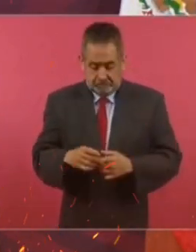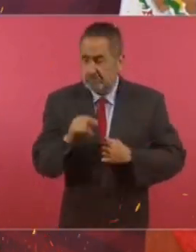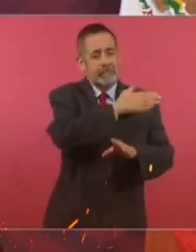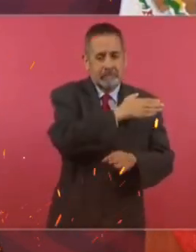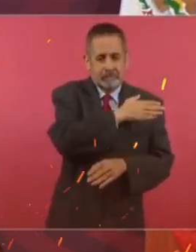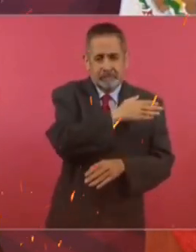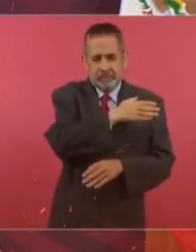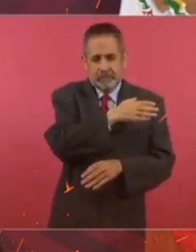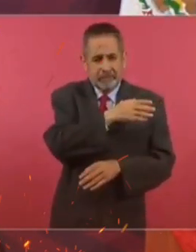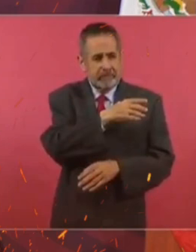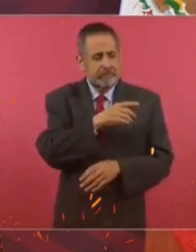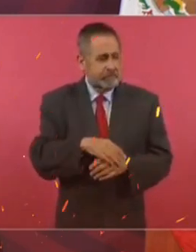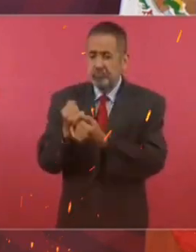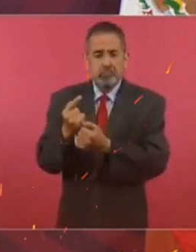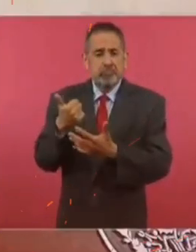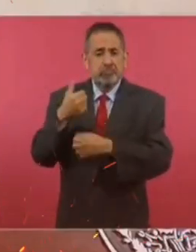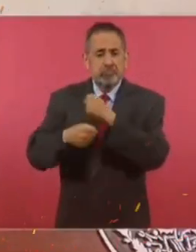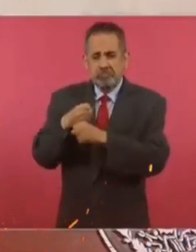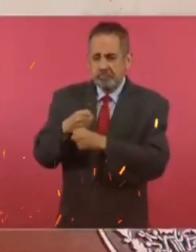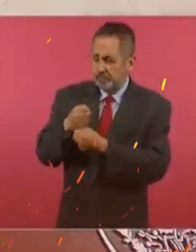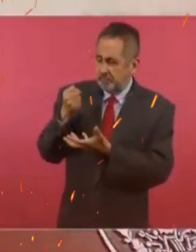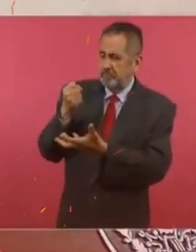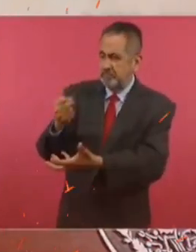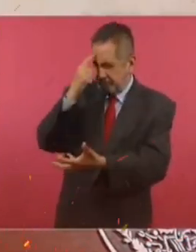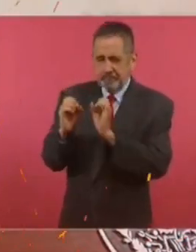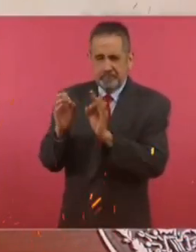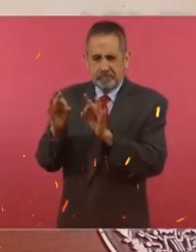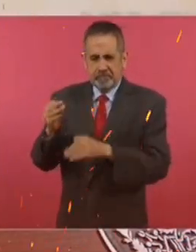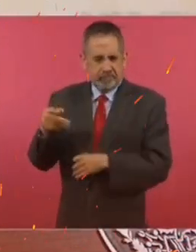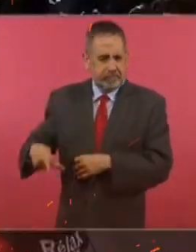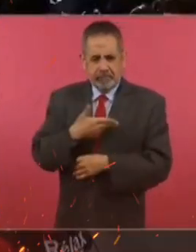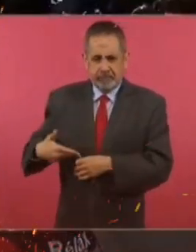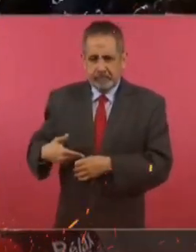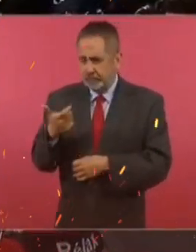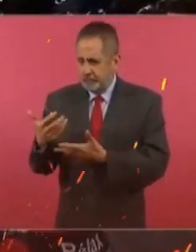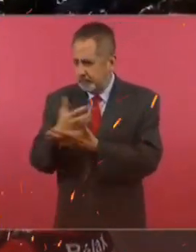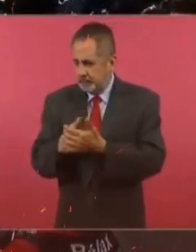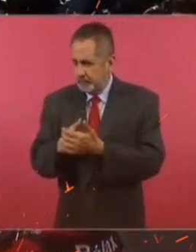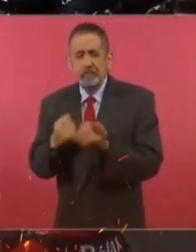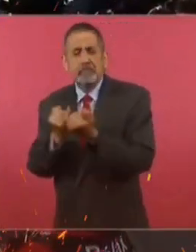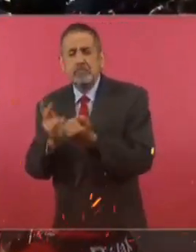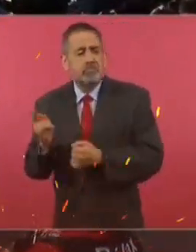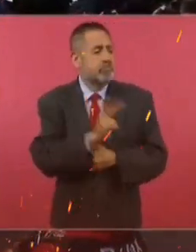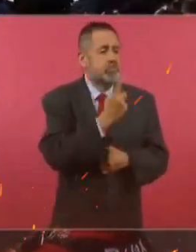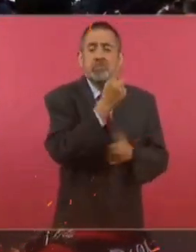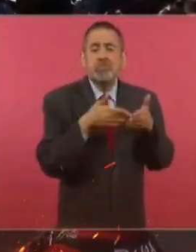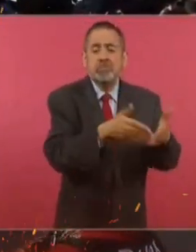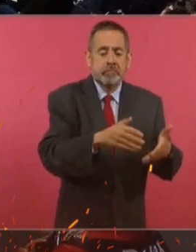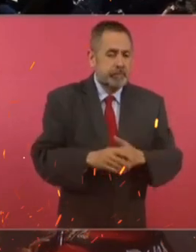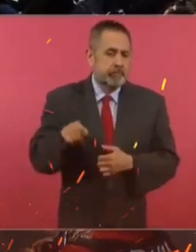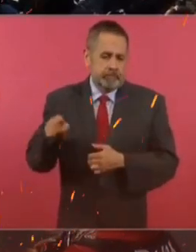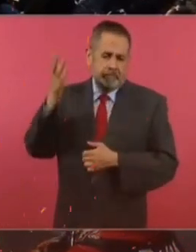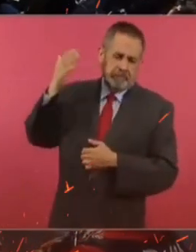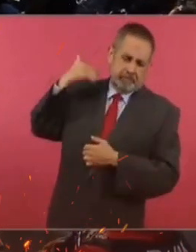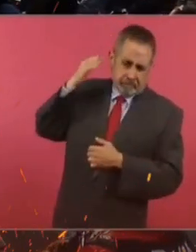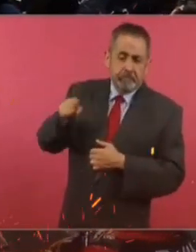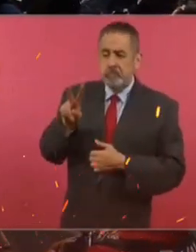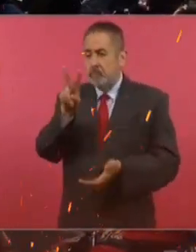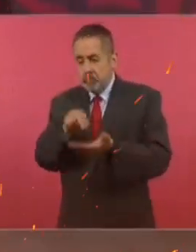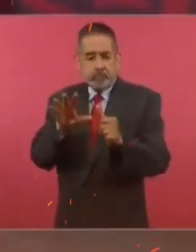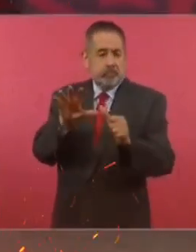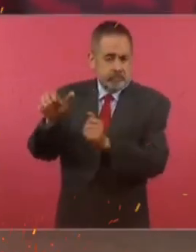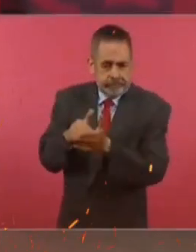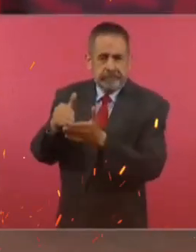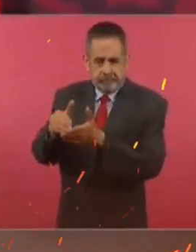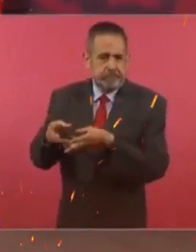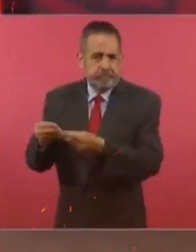todo el sexenio del presupuesto de la presidencia, lo que cuesta un yate. Claro, antes el presupuesto de la presidencia eran 2.600 millones, ahora